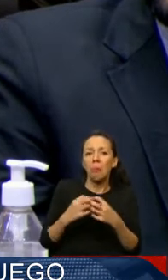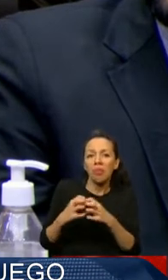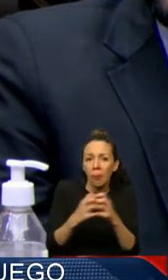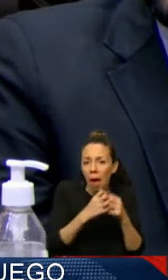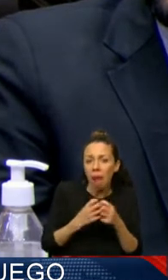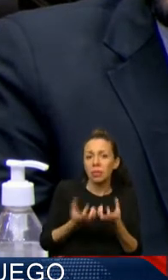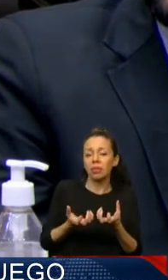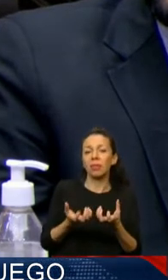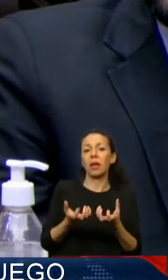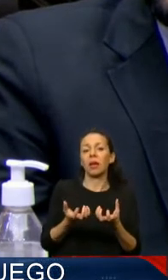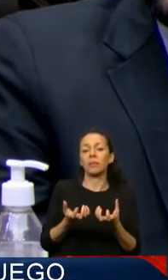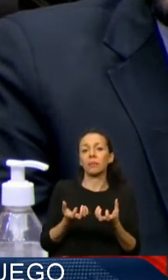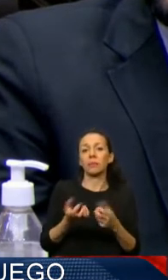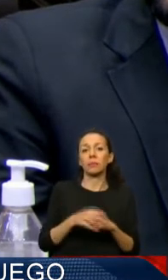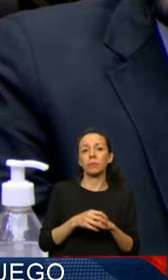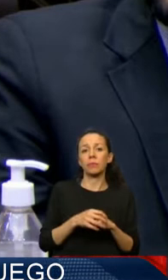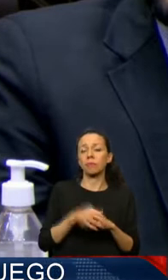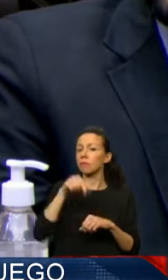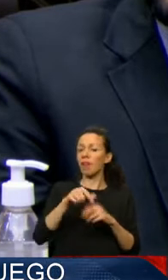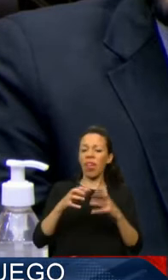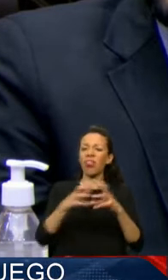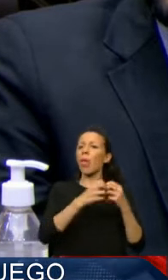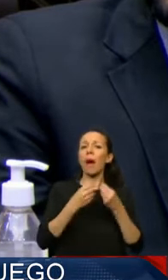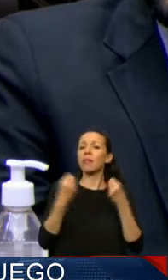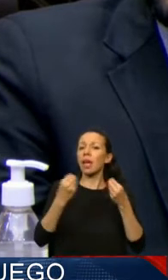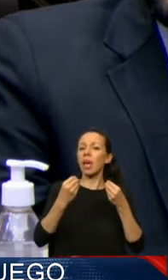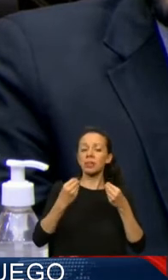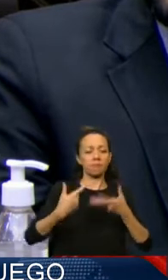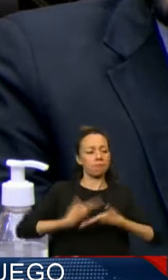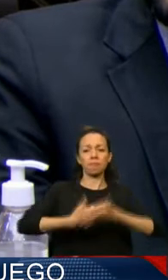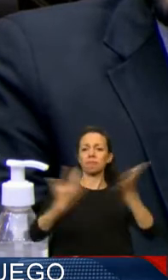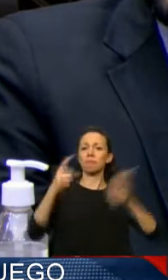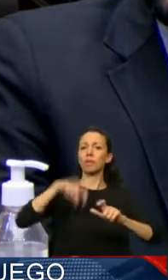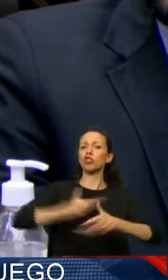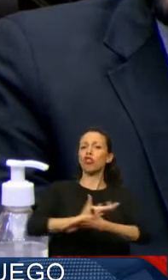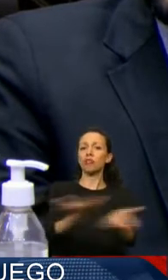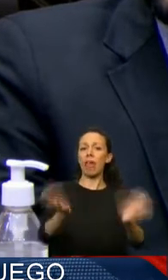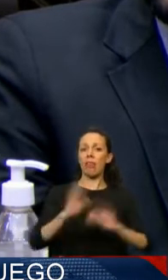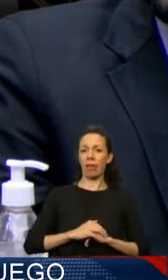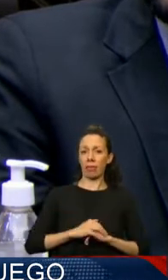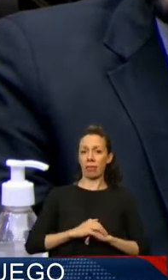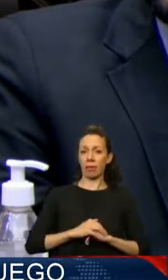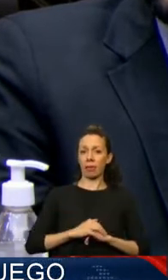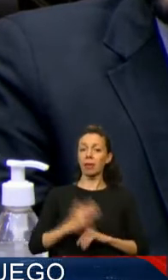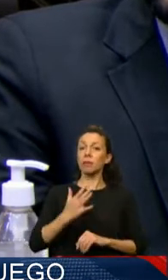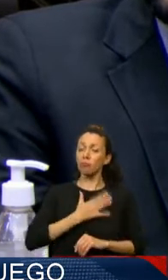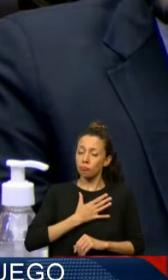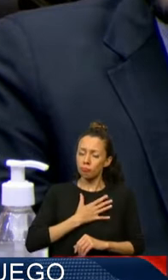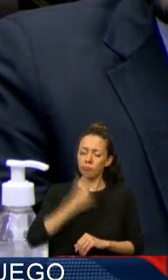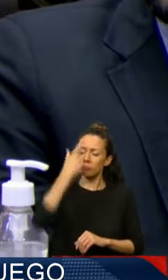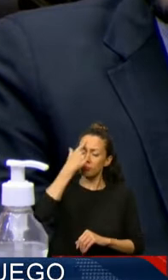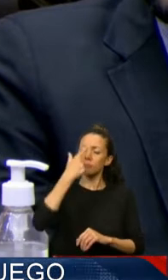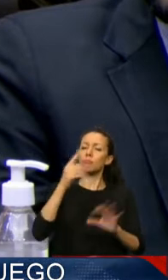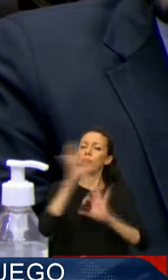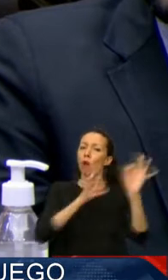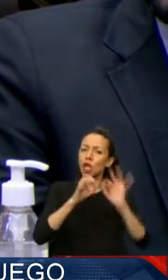este debate que es de cara a la sociedad y que en mi caso es con un voto positivo a favor